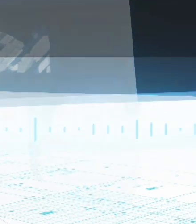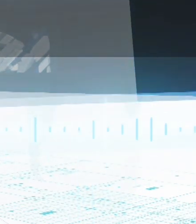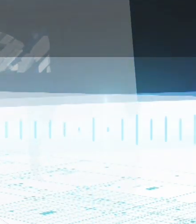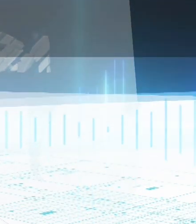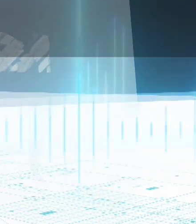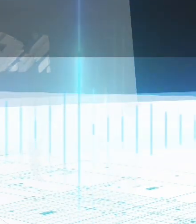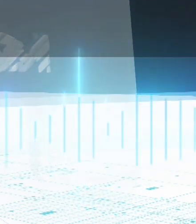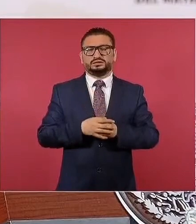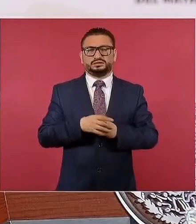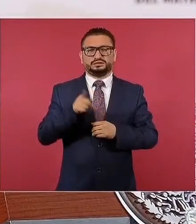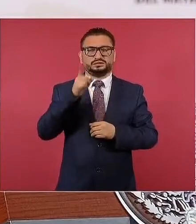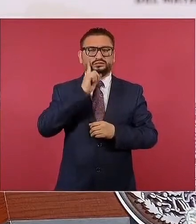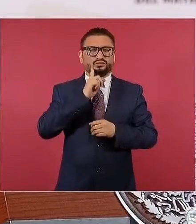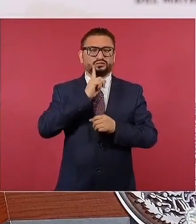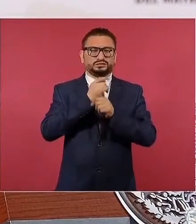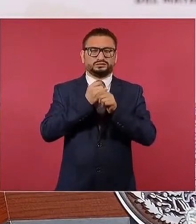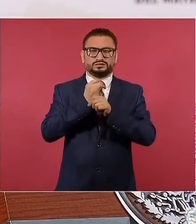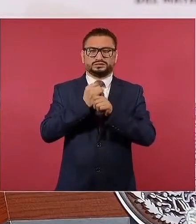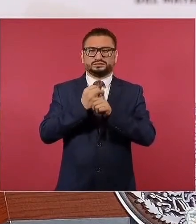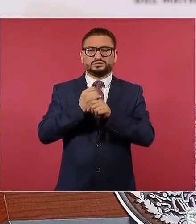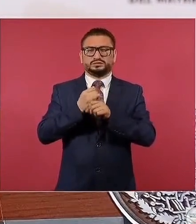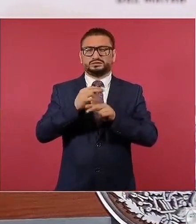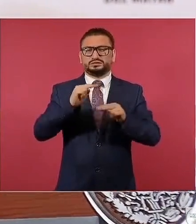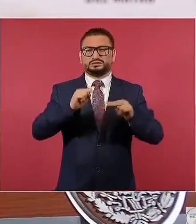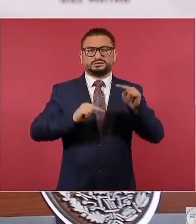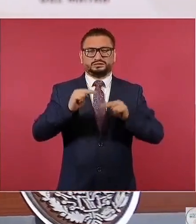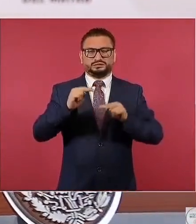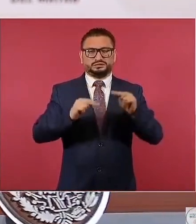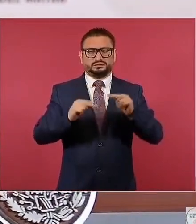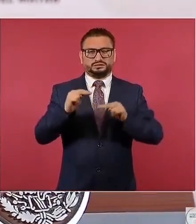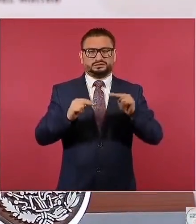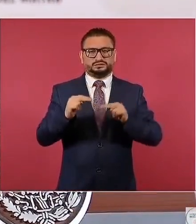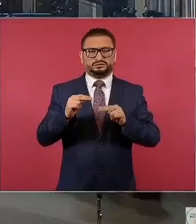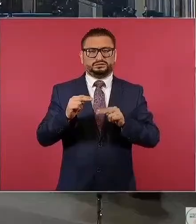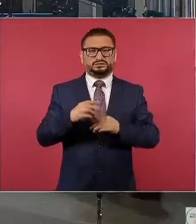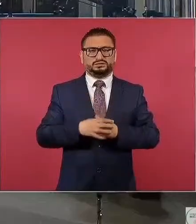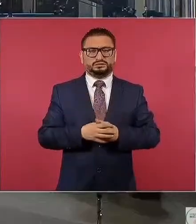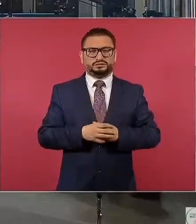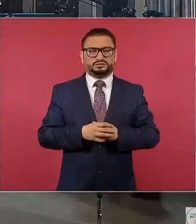se dieran a los de abajo. Con imágenes de Joel Favela, reportó para Notigram TV, Pamela Estrada.